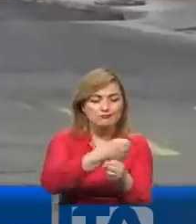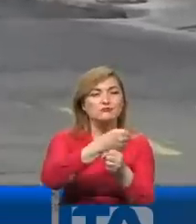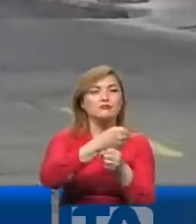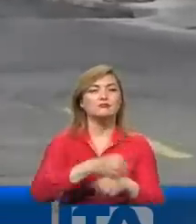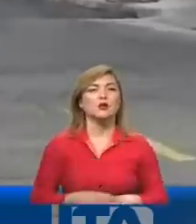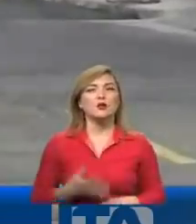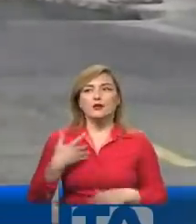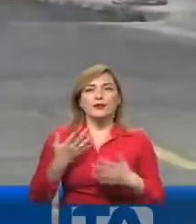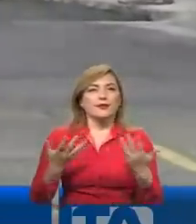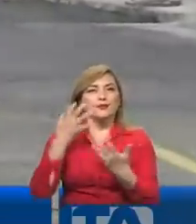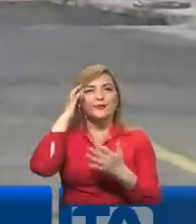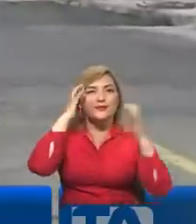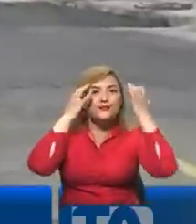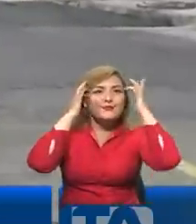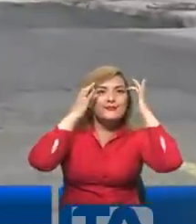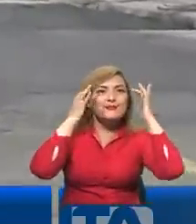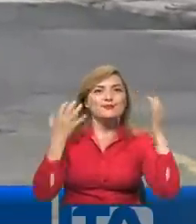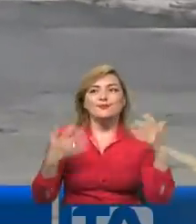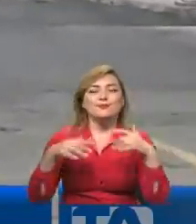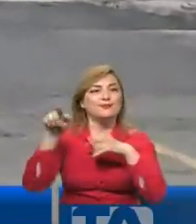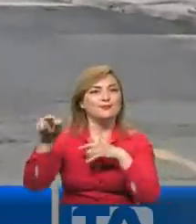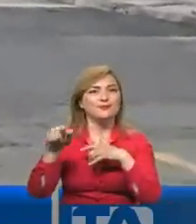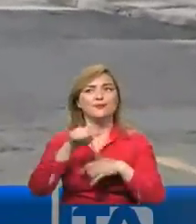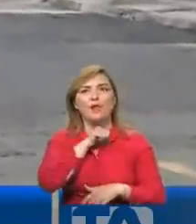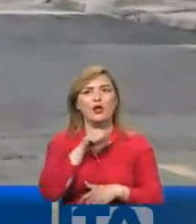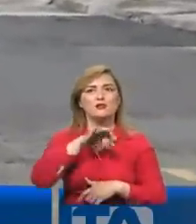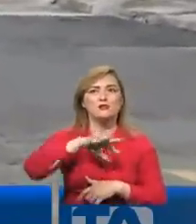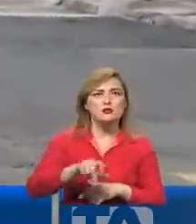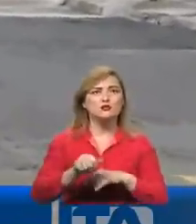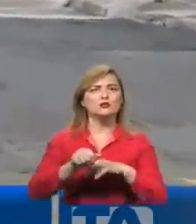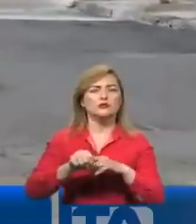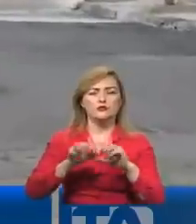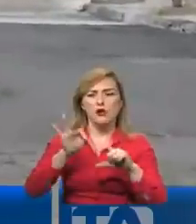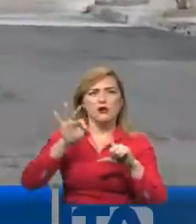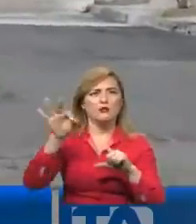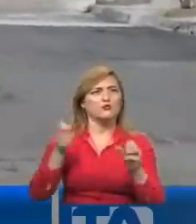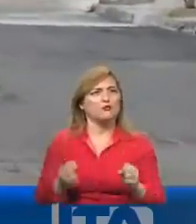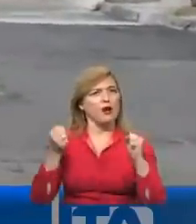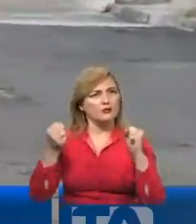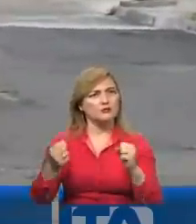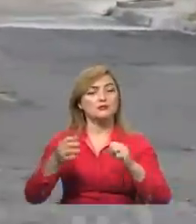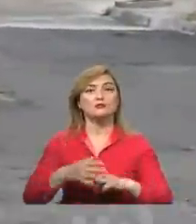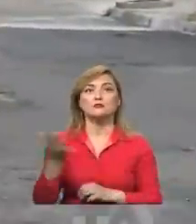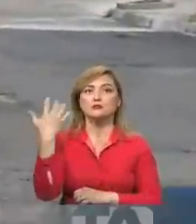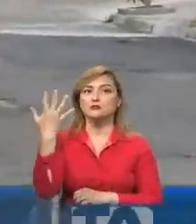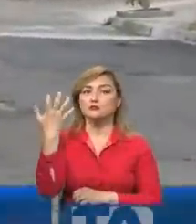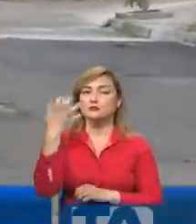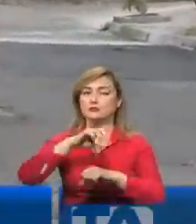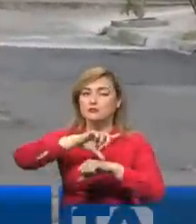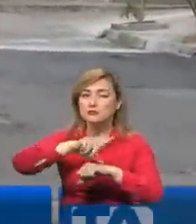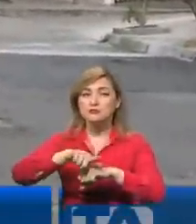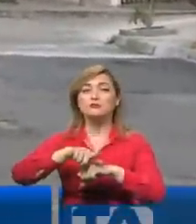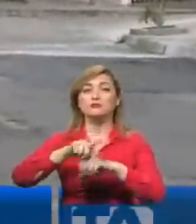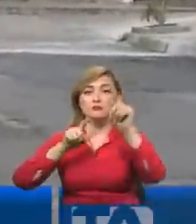es que están muy preocupados por la creciente ola de delincuencia que afecta a este sitio. Aseguran, de hecho, que hace 15 minutos